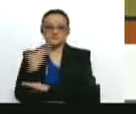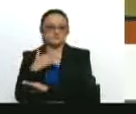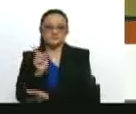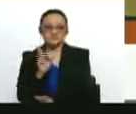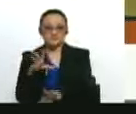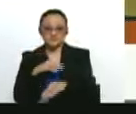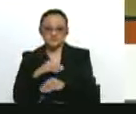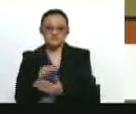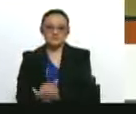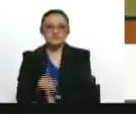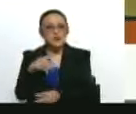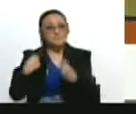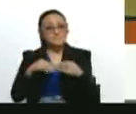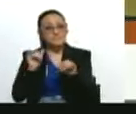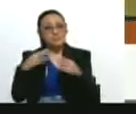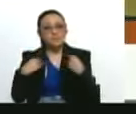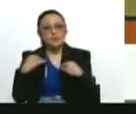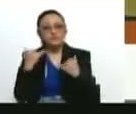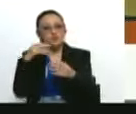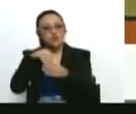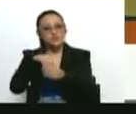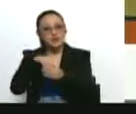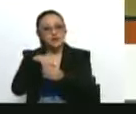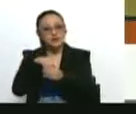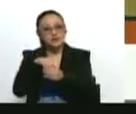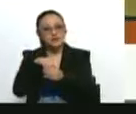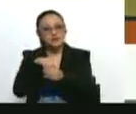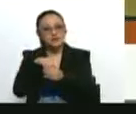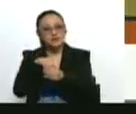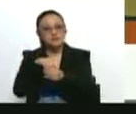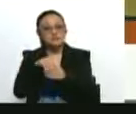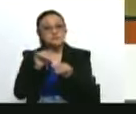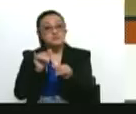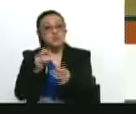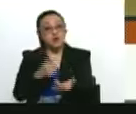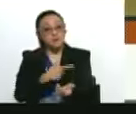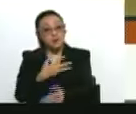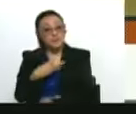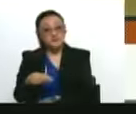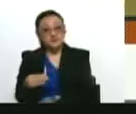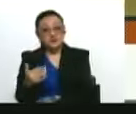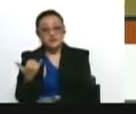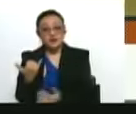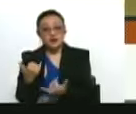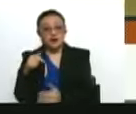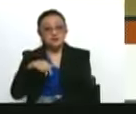Esa preocupación, y es interna y externa, la tiene el hermano presidente. Aquí vivimos, miren,